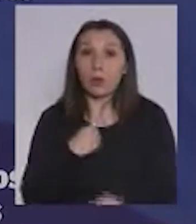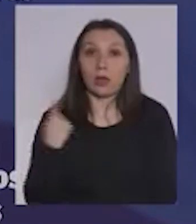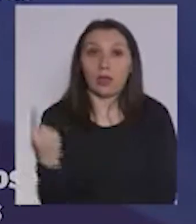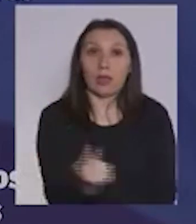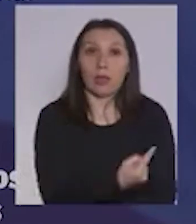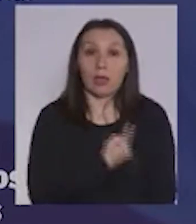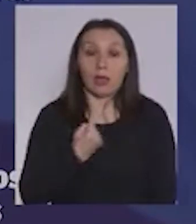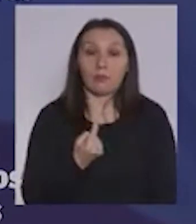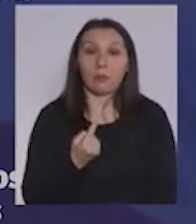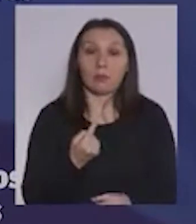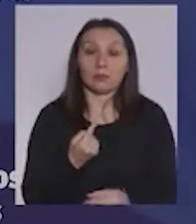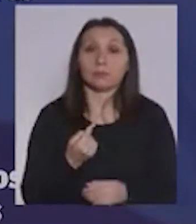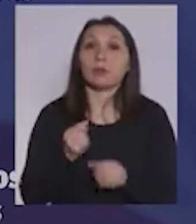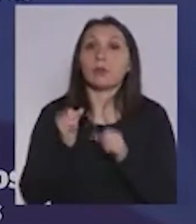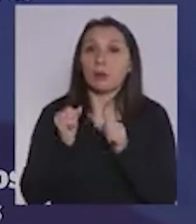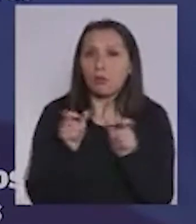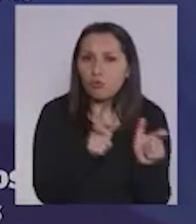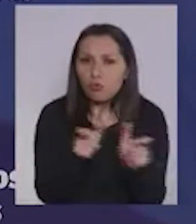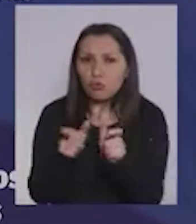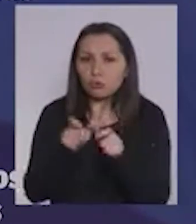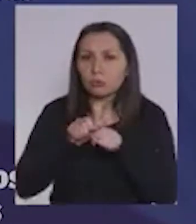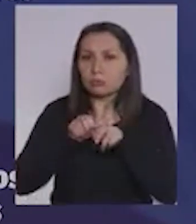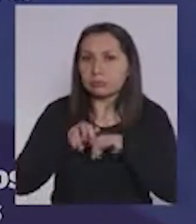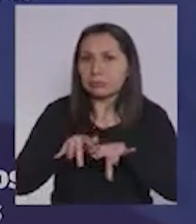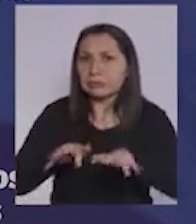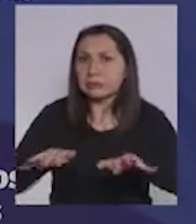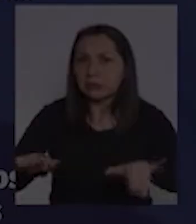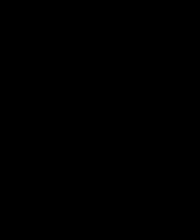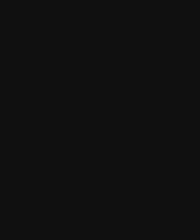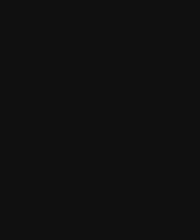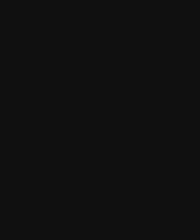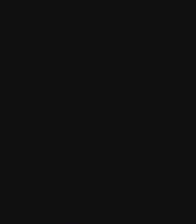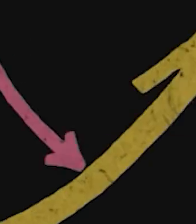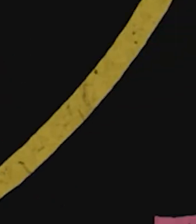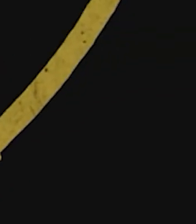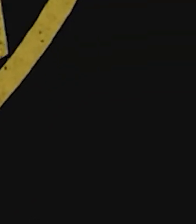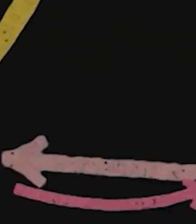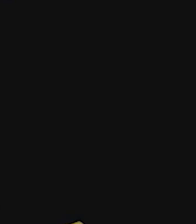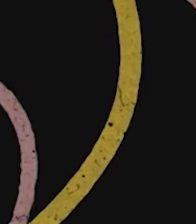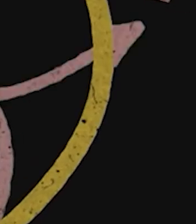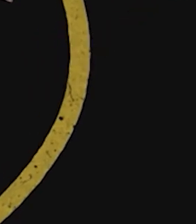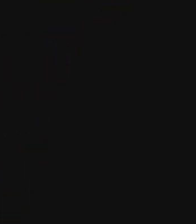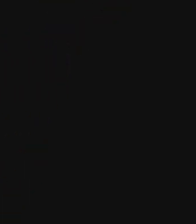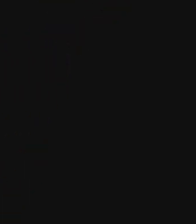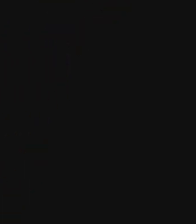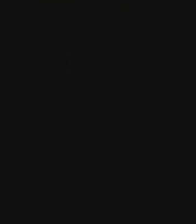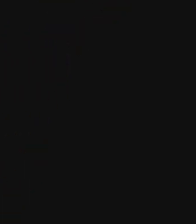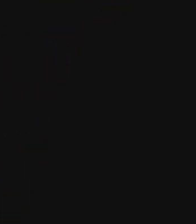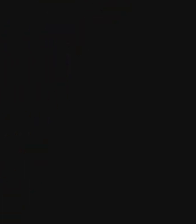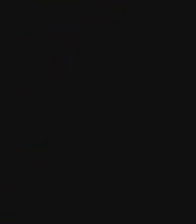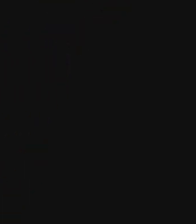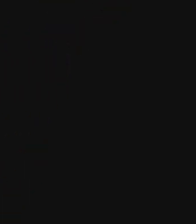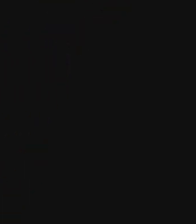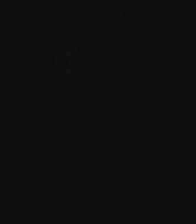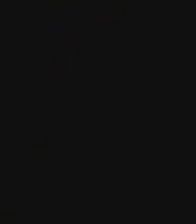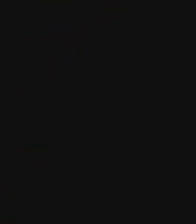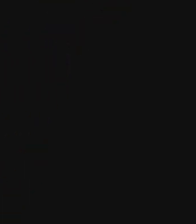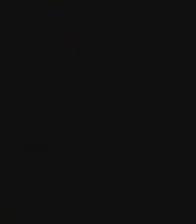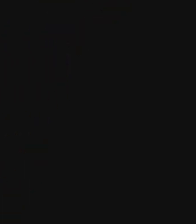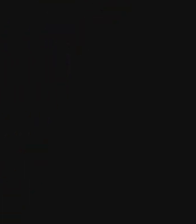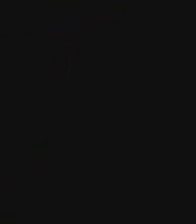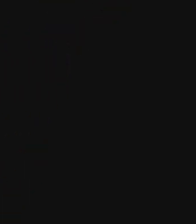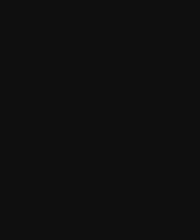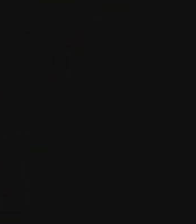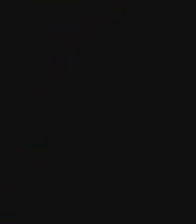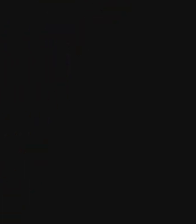podamos perdón contener el avance del virus eso es lo más importante el destacado manejo de la crisis en alemania es señal de un buen